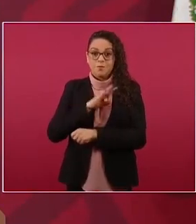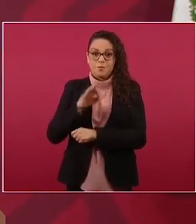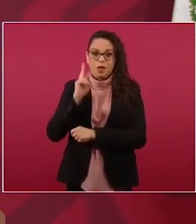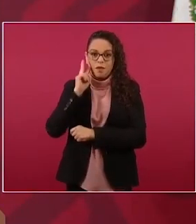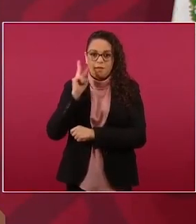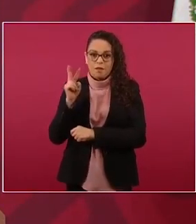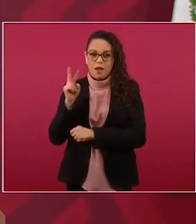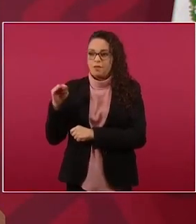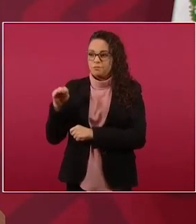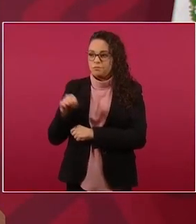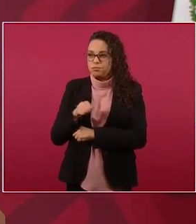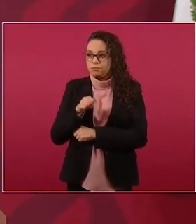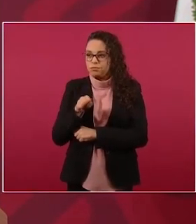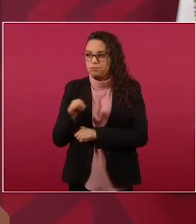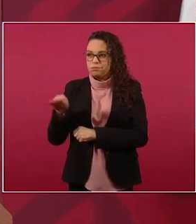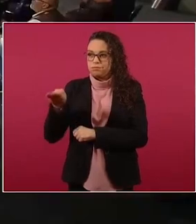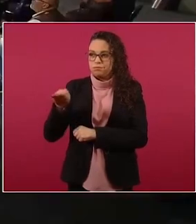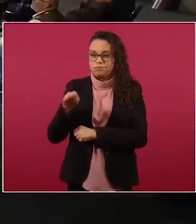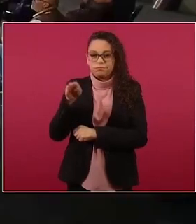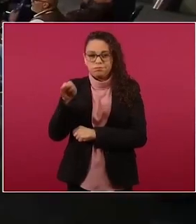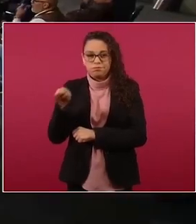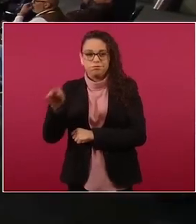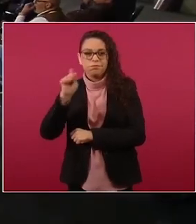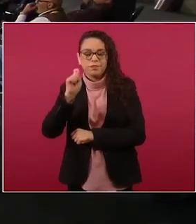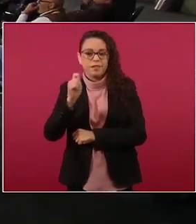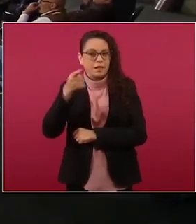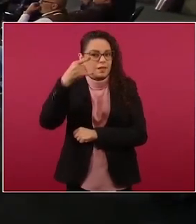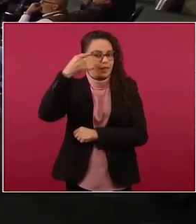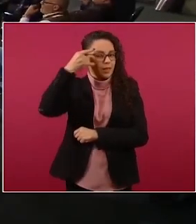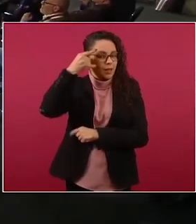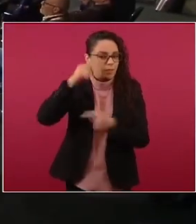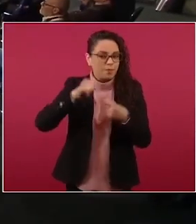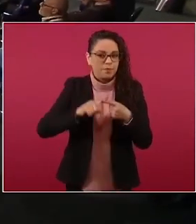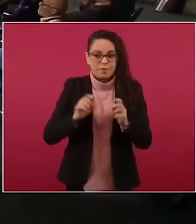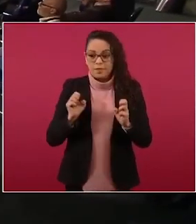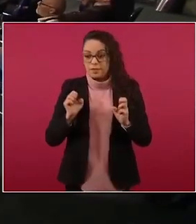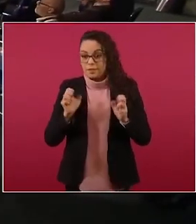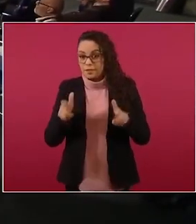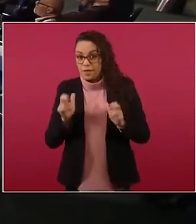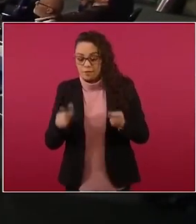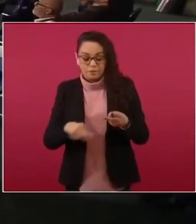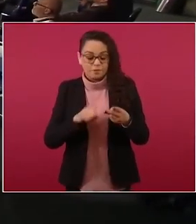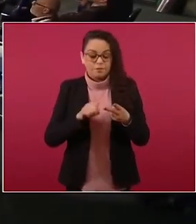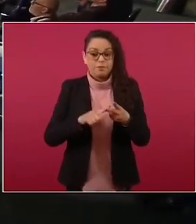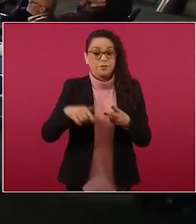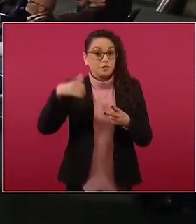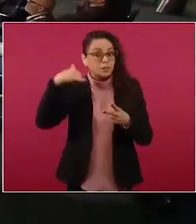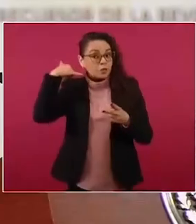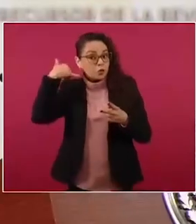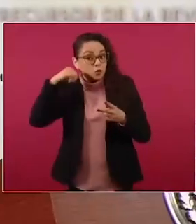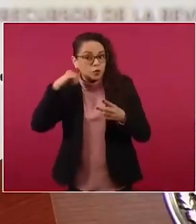hacia Campeche, Chiapas, Yucatán, Tabasco,